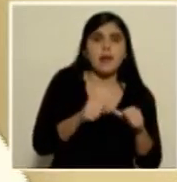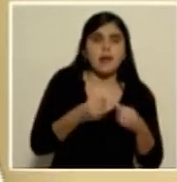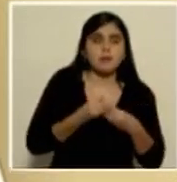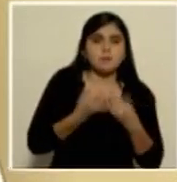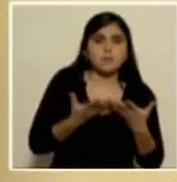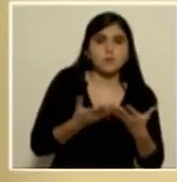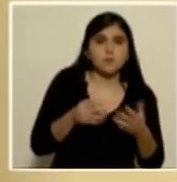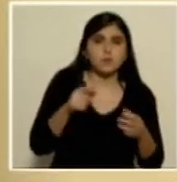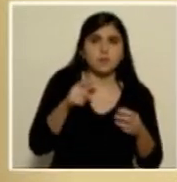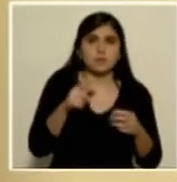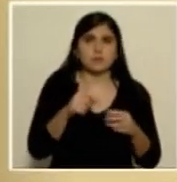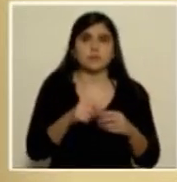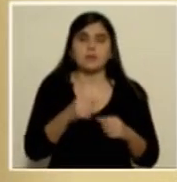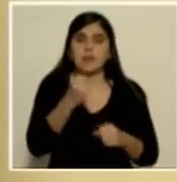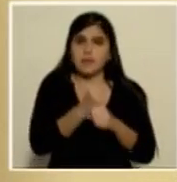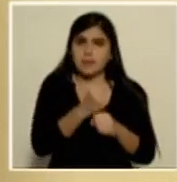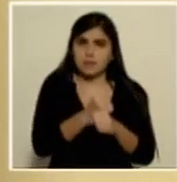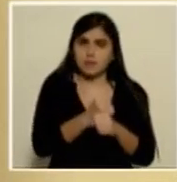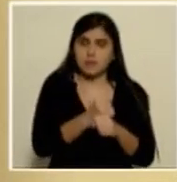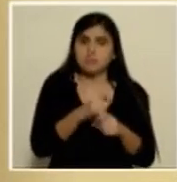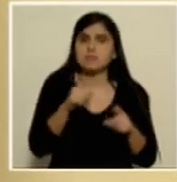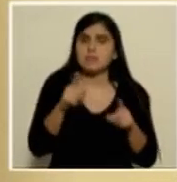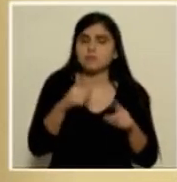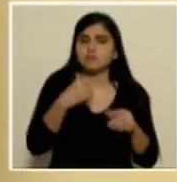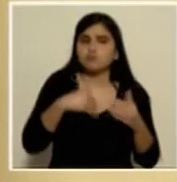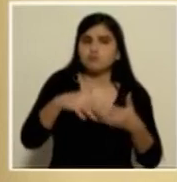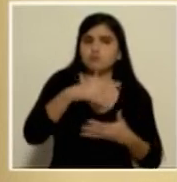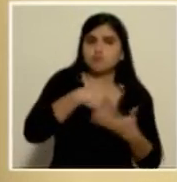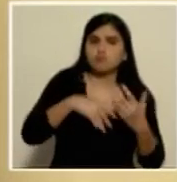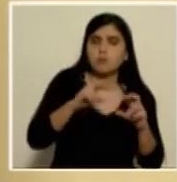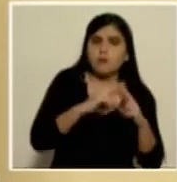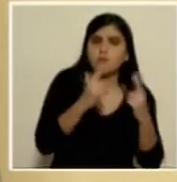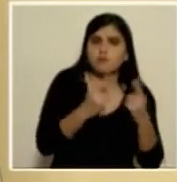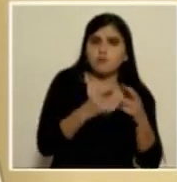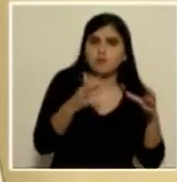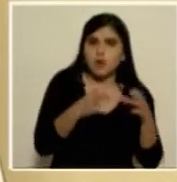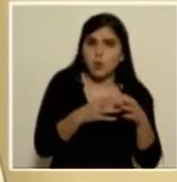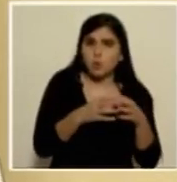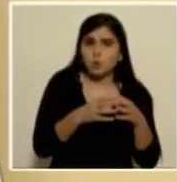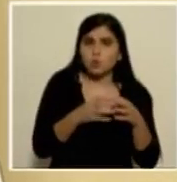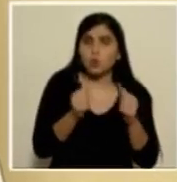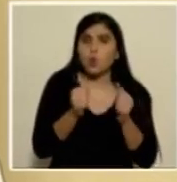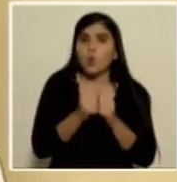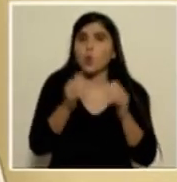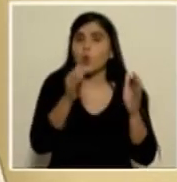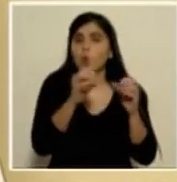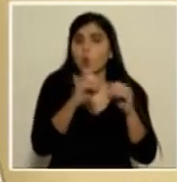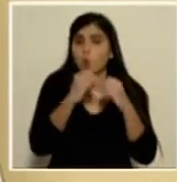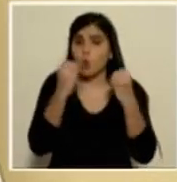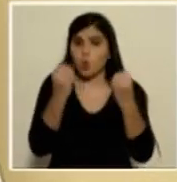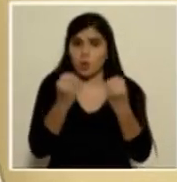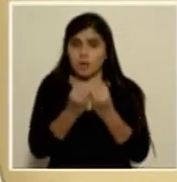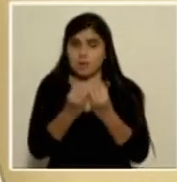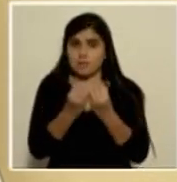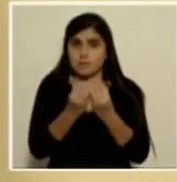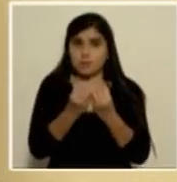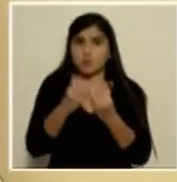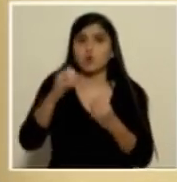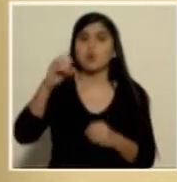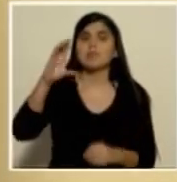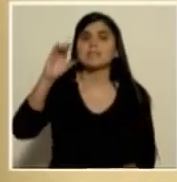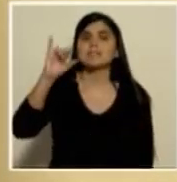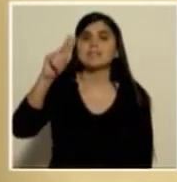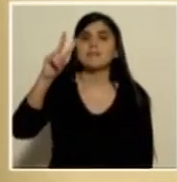pero también hay otros espacios en los cuales hay reuniones asiduas con las organizaciones de sociedad civil y los sindicatos.